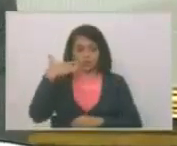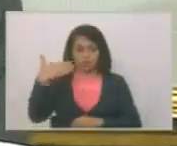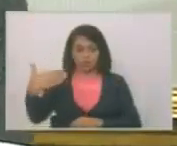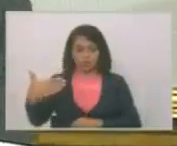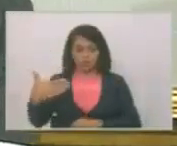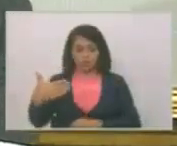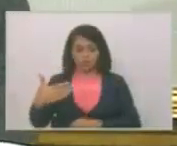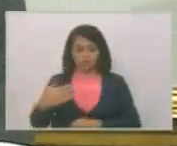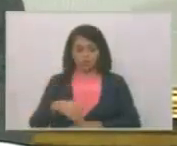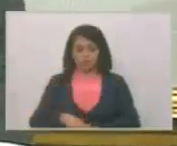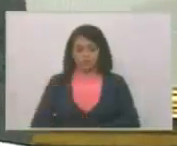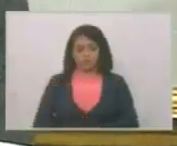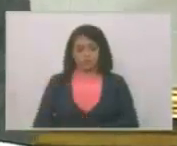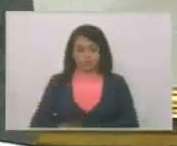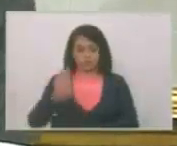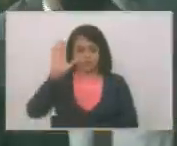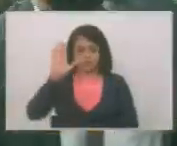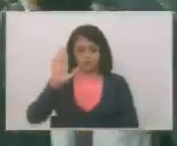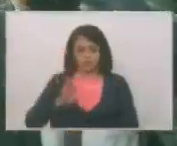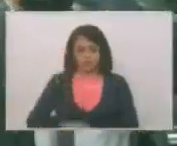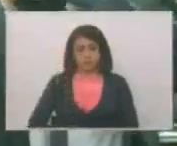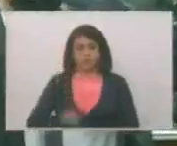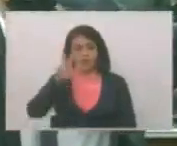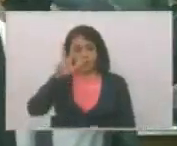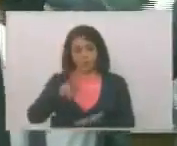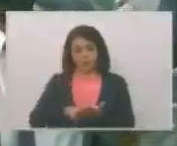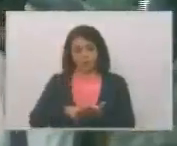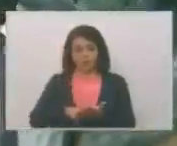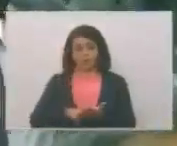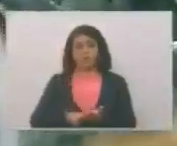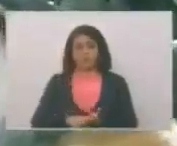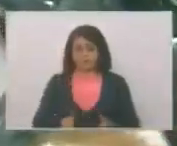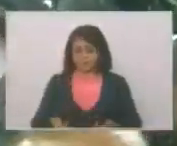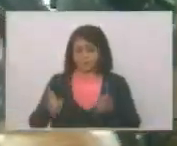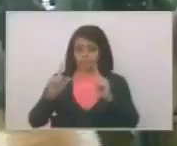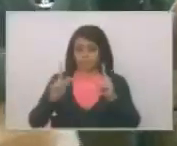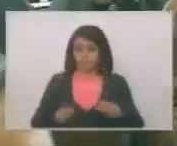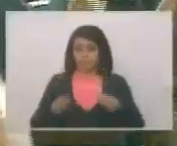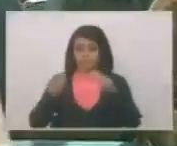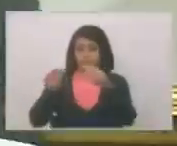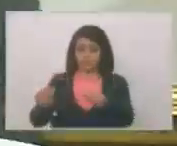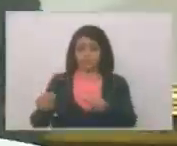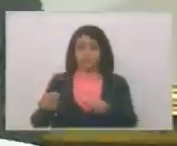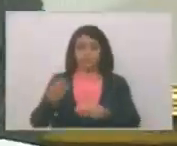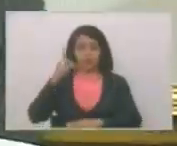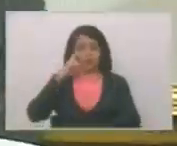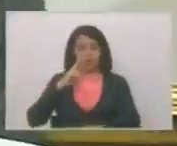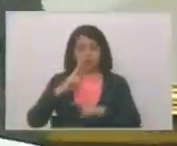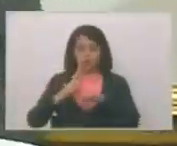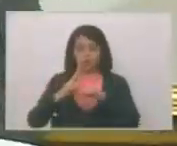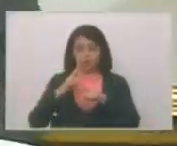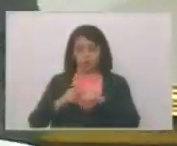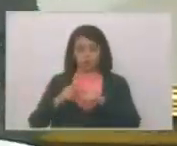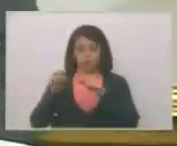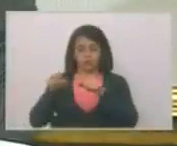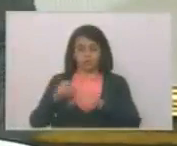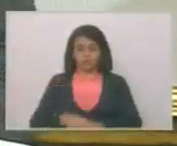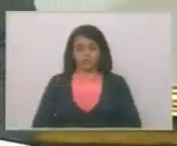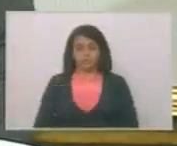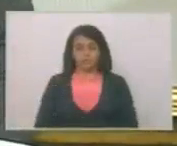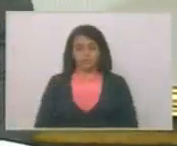manifestarlo con la señal de costumbre. Queda aprobada la autorización para que le sea conferida dicha